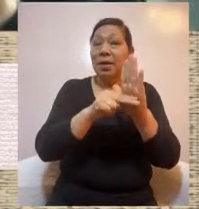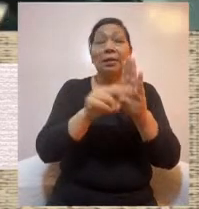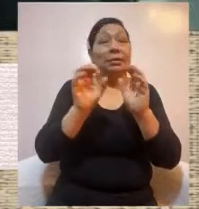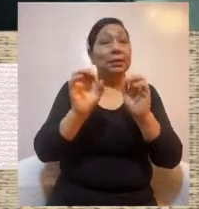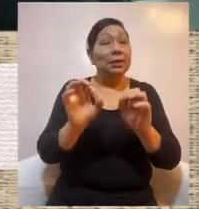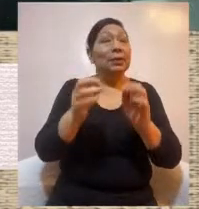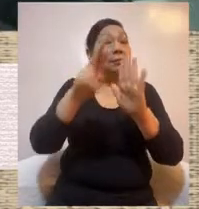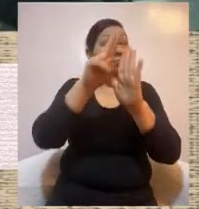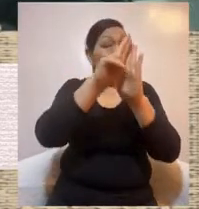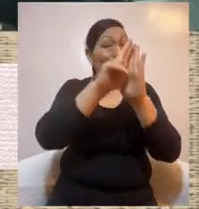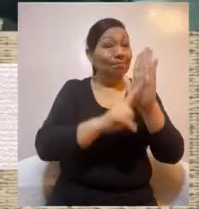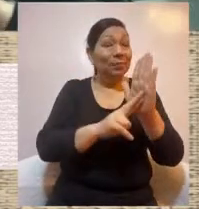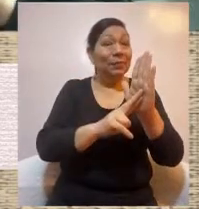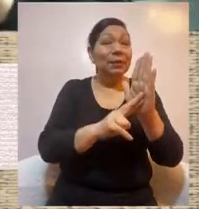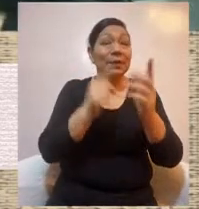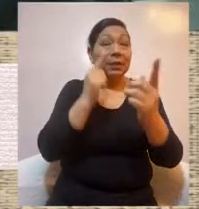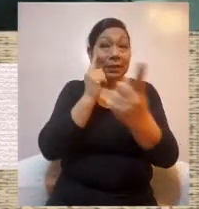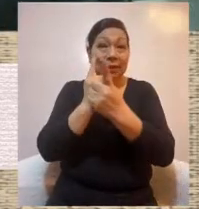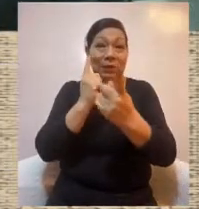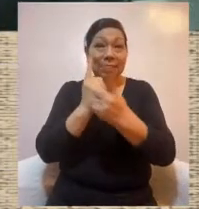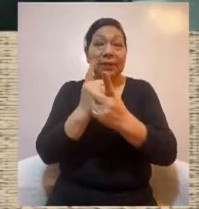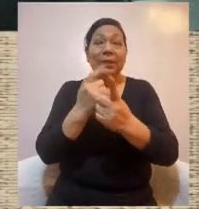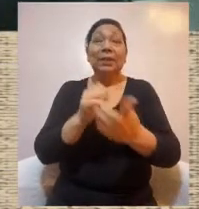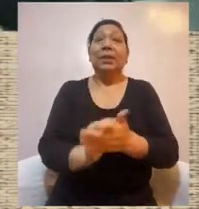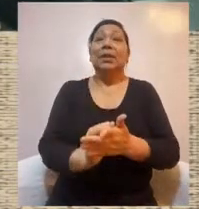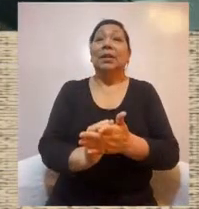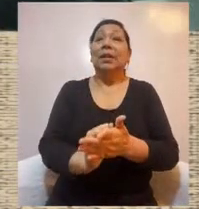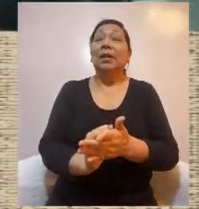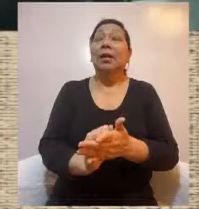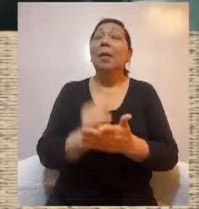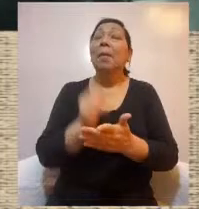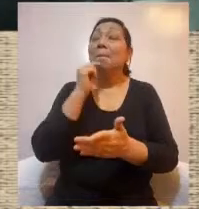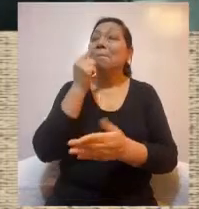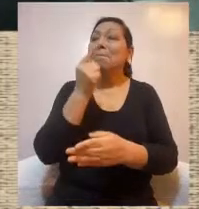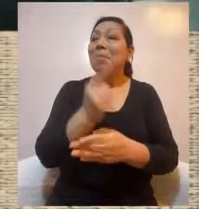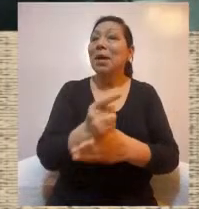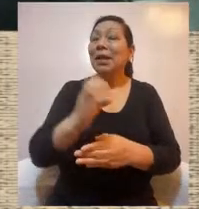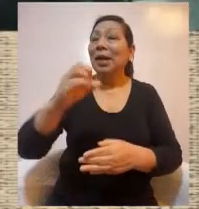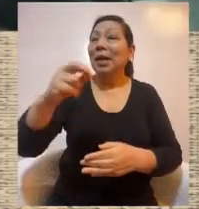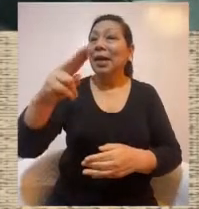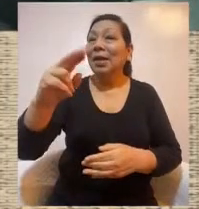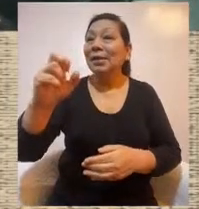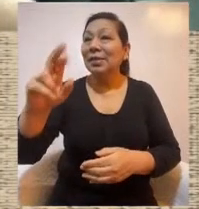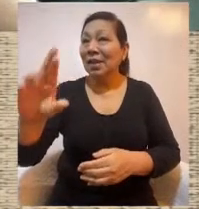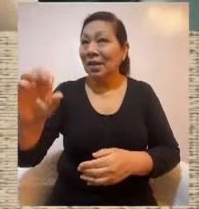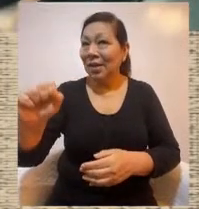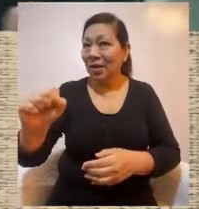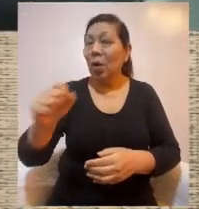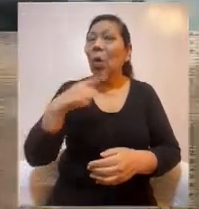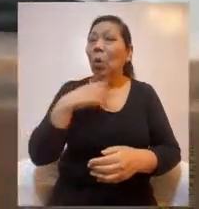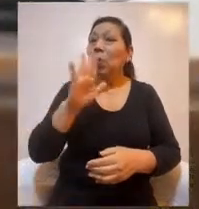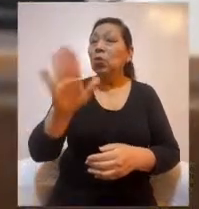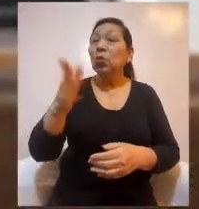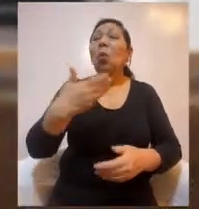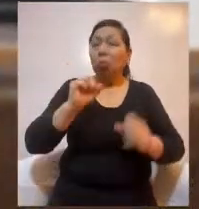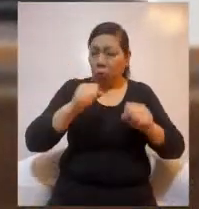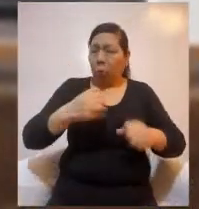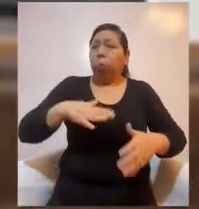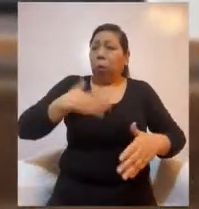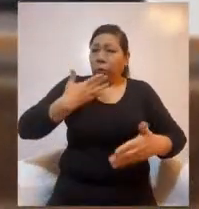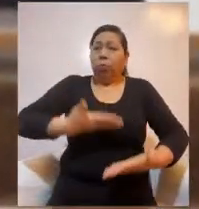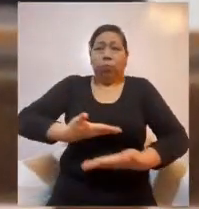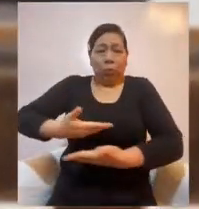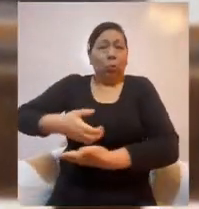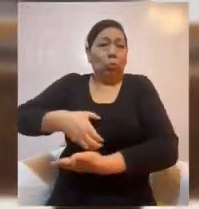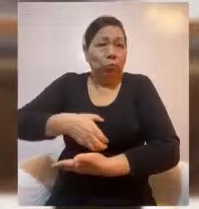y pese a existir la resolución que reconoce, en el caso de la demandante Nina Cáceres, que puede hacer uso de su lactancia